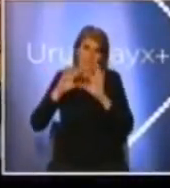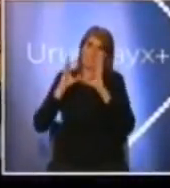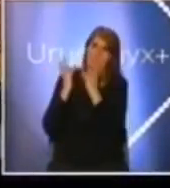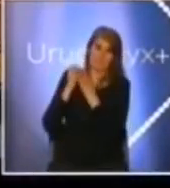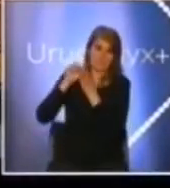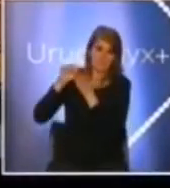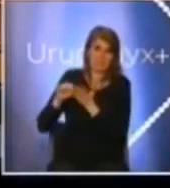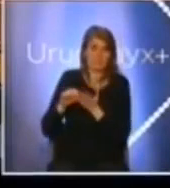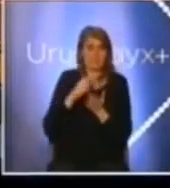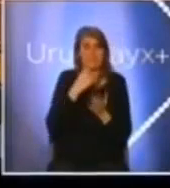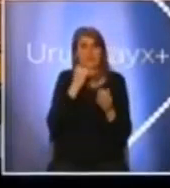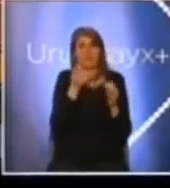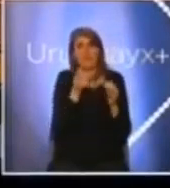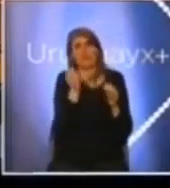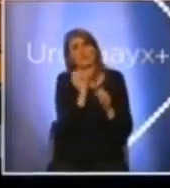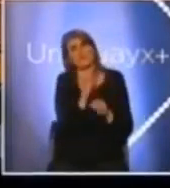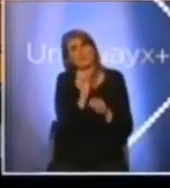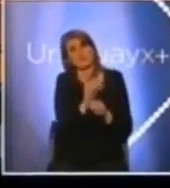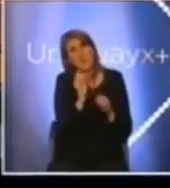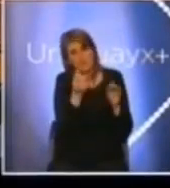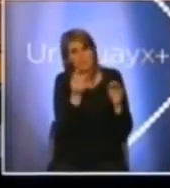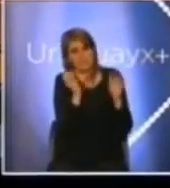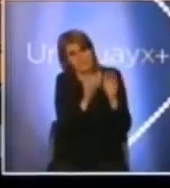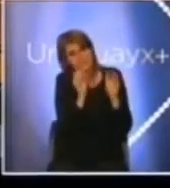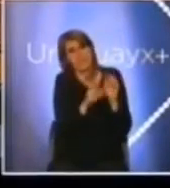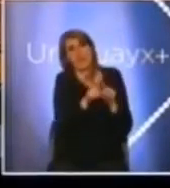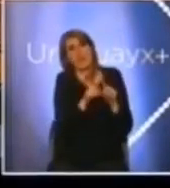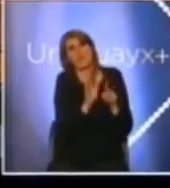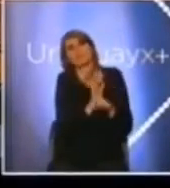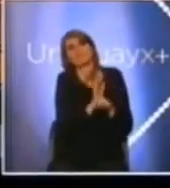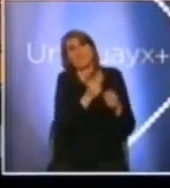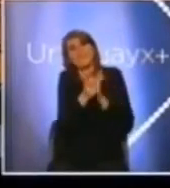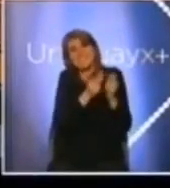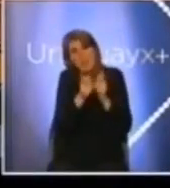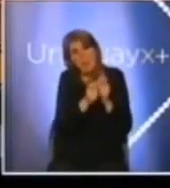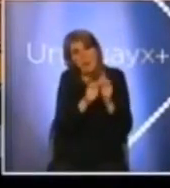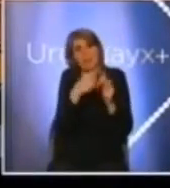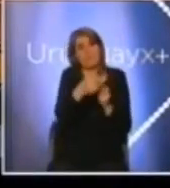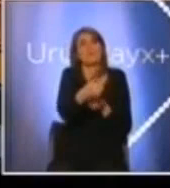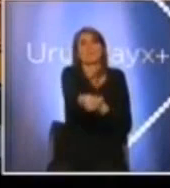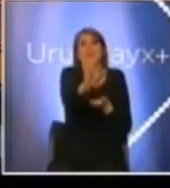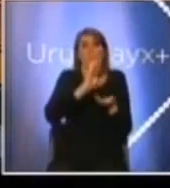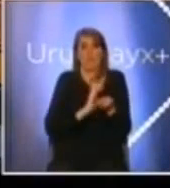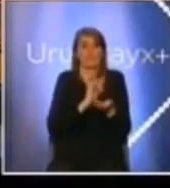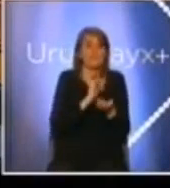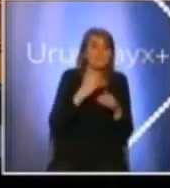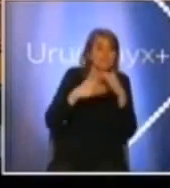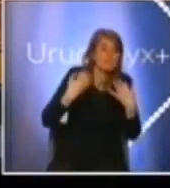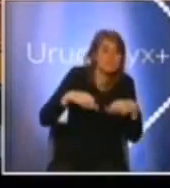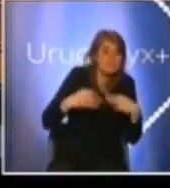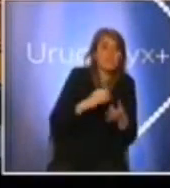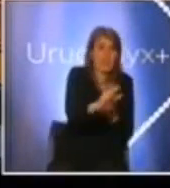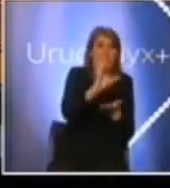Fondo Fiandra, por ejemplo, el dinero que se otorga va como préstamo con devolución si el proyecto tiene éxito. En lo que